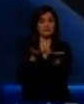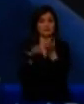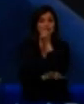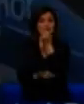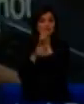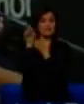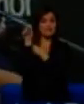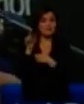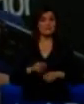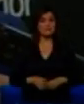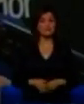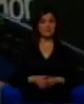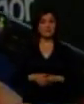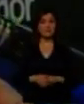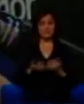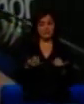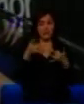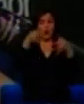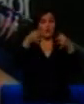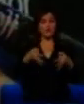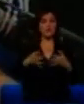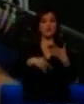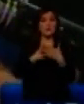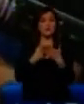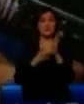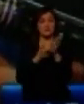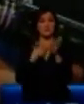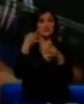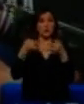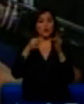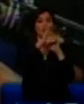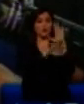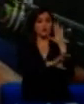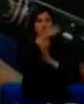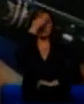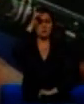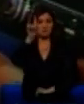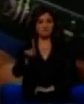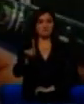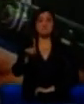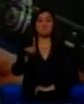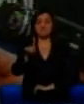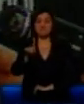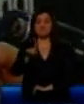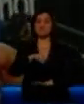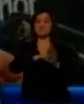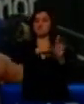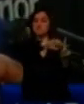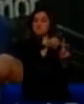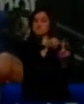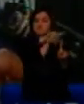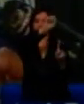Carlos Casineri. Hoy nos han confirmado que la Corte Constitucional tomó ya la decisión y entiendo que la decisión es totalmente favorable